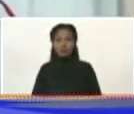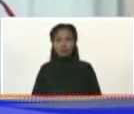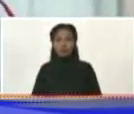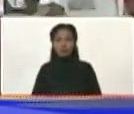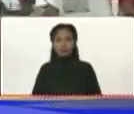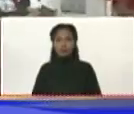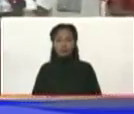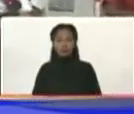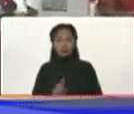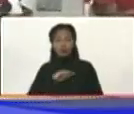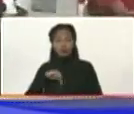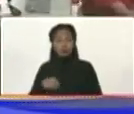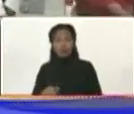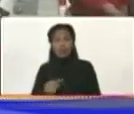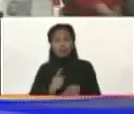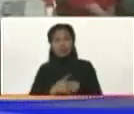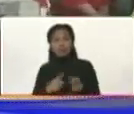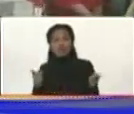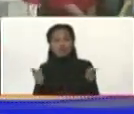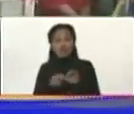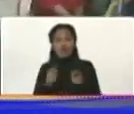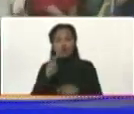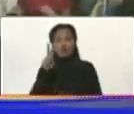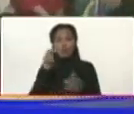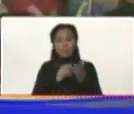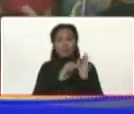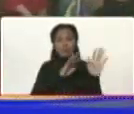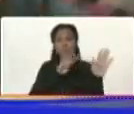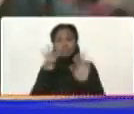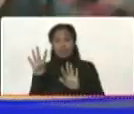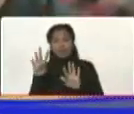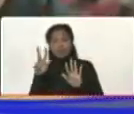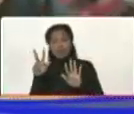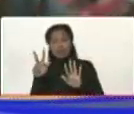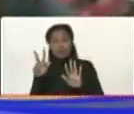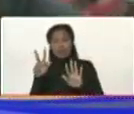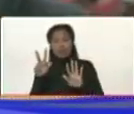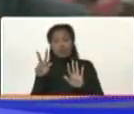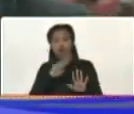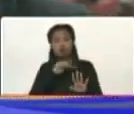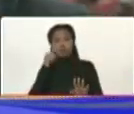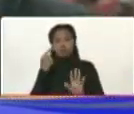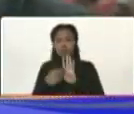Y nosotros hace poco, apenas en el 2017, vimos esa expresión